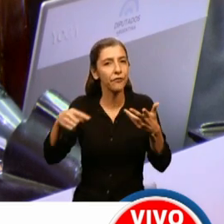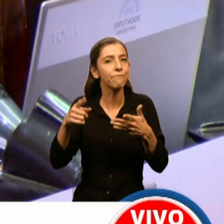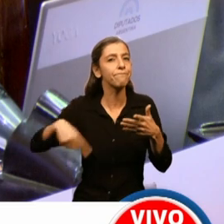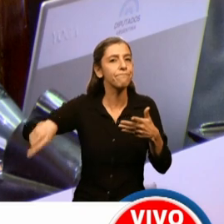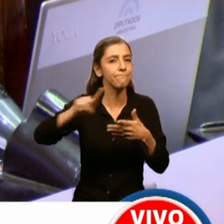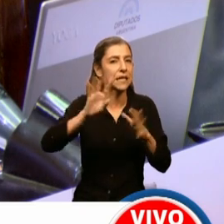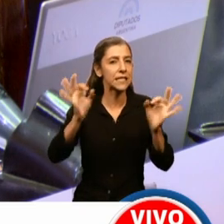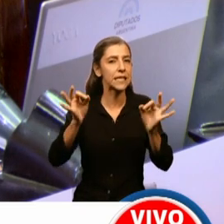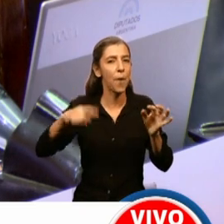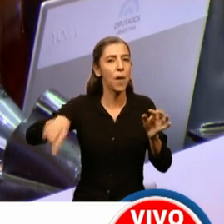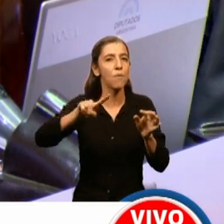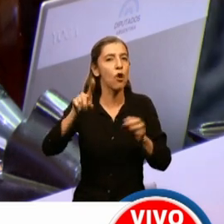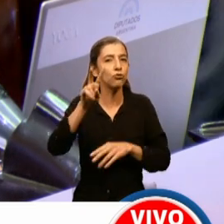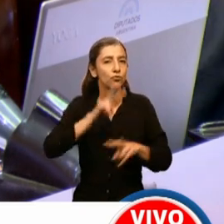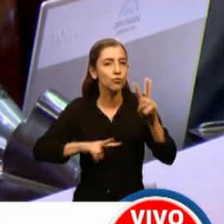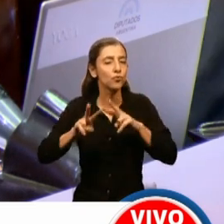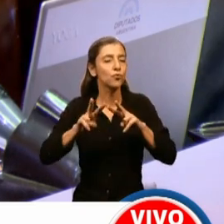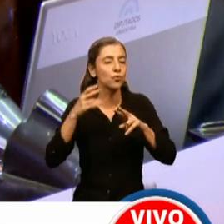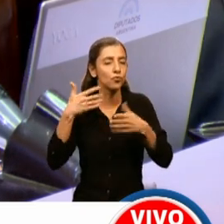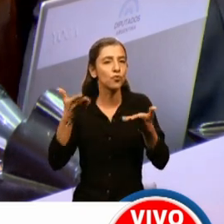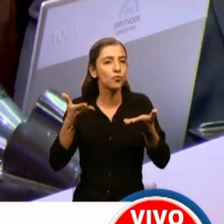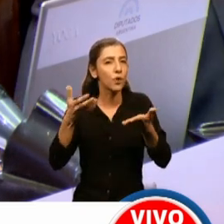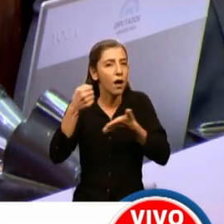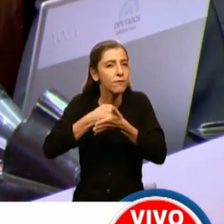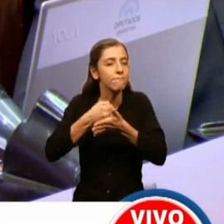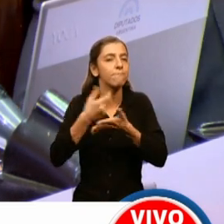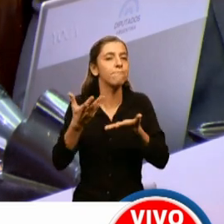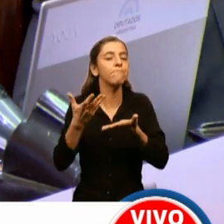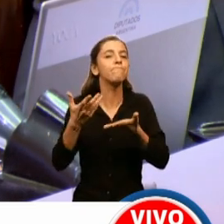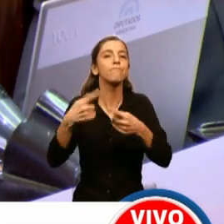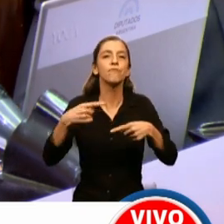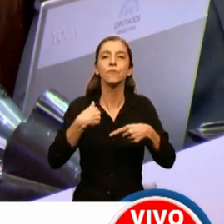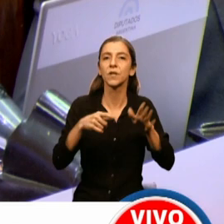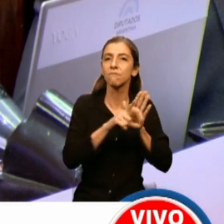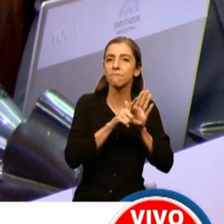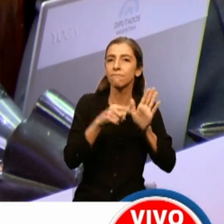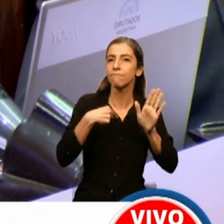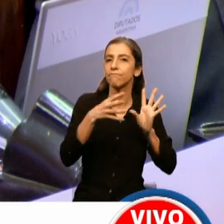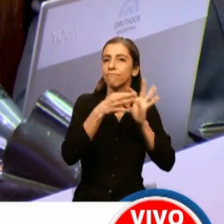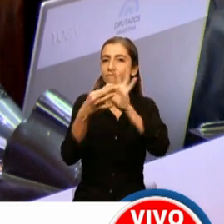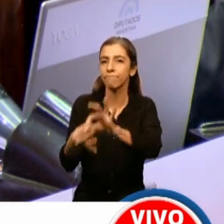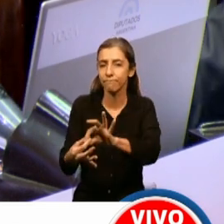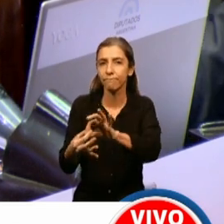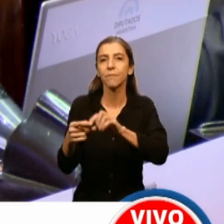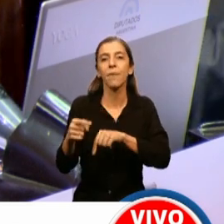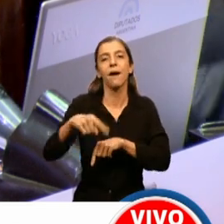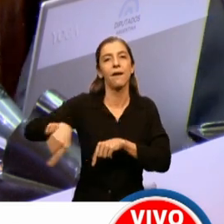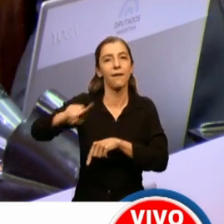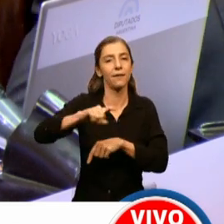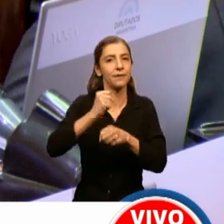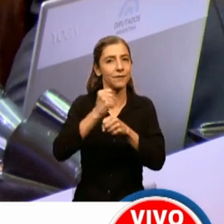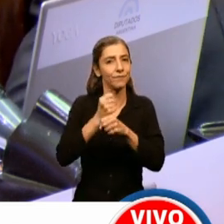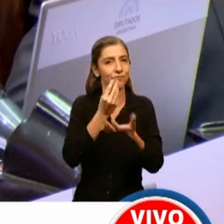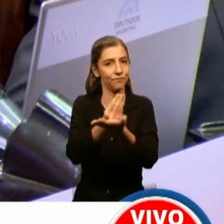busca a través de medidas de acción positiva esa efectiva inclusión laboral del